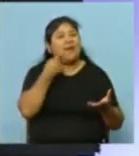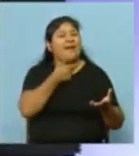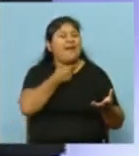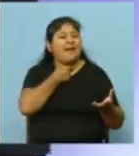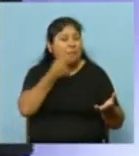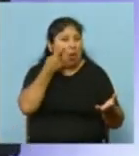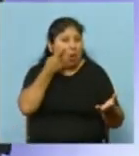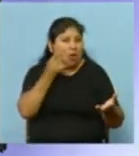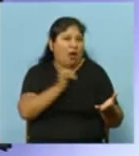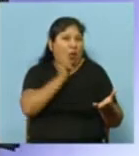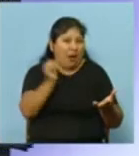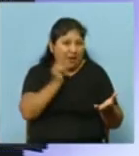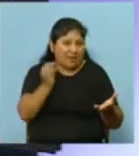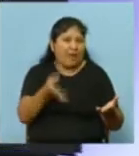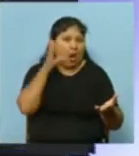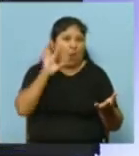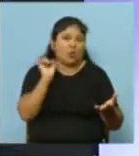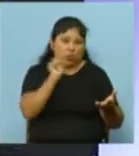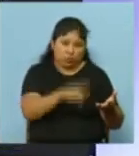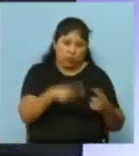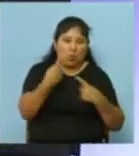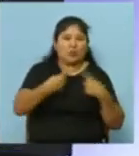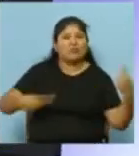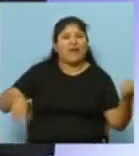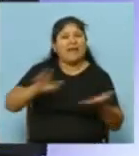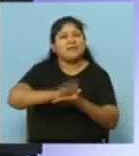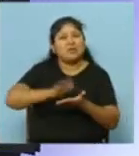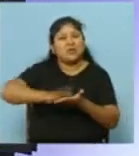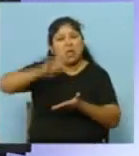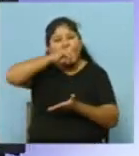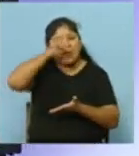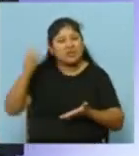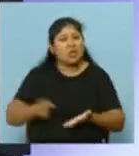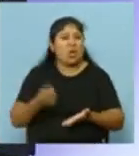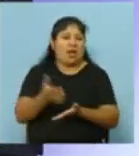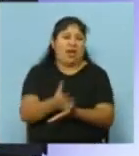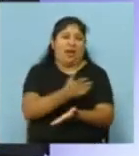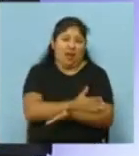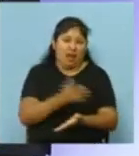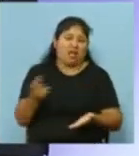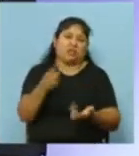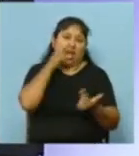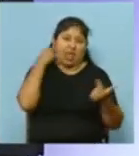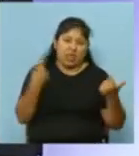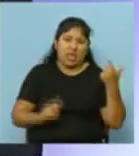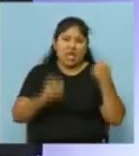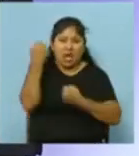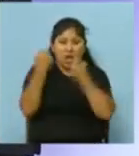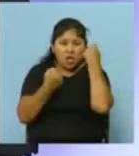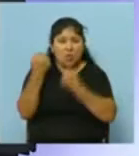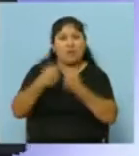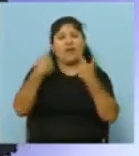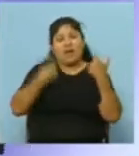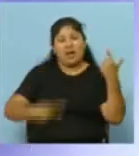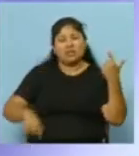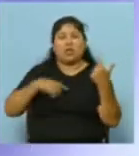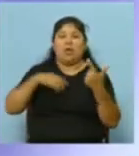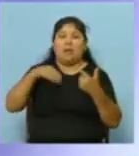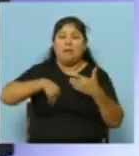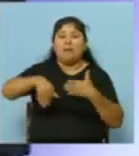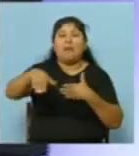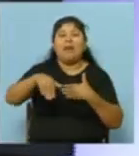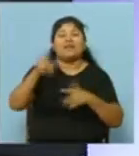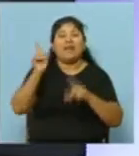principalmente por la situación nacional lo que en los últimos días creo que lo económico no prevaleció también lo judicial a nivel